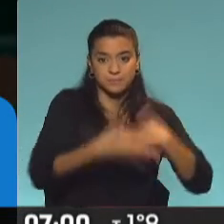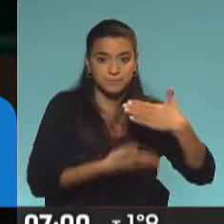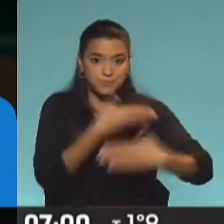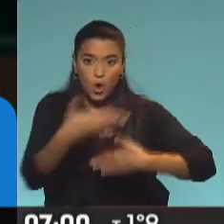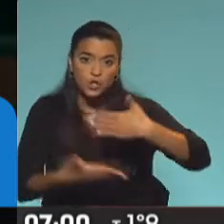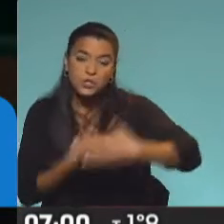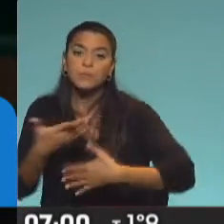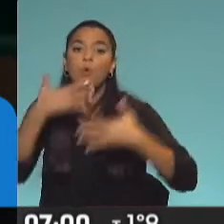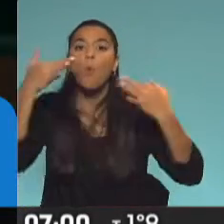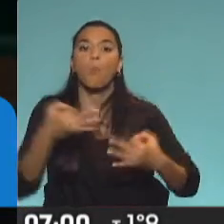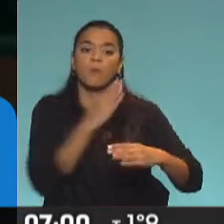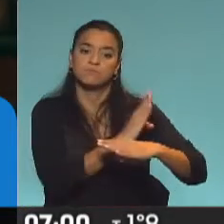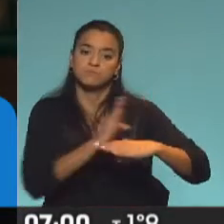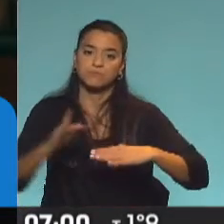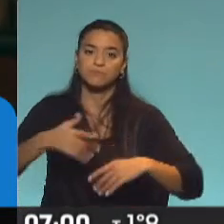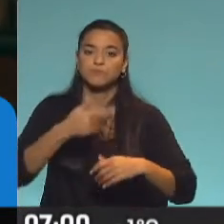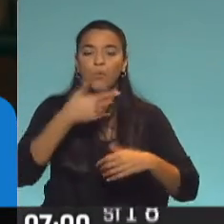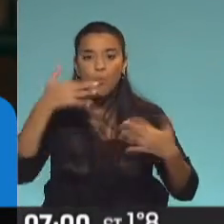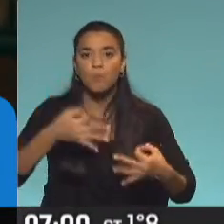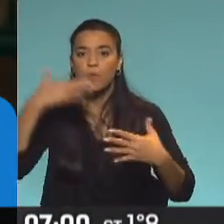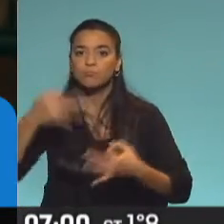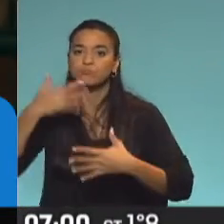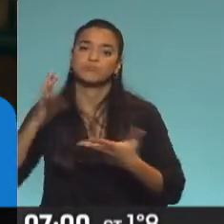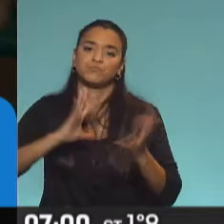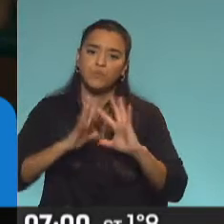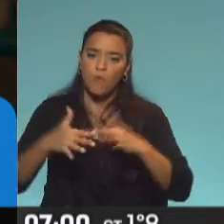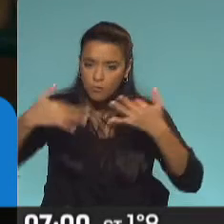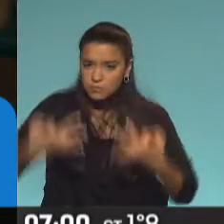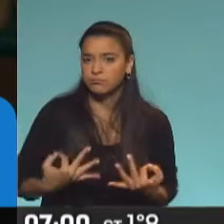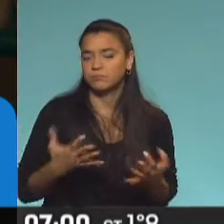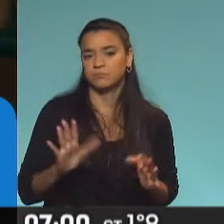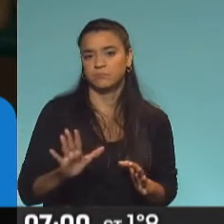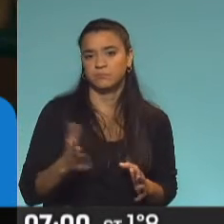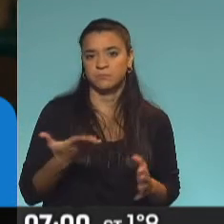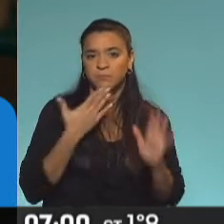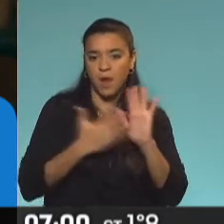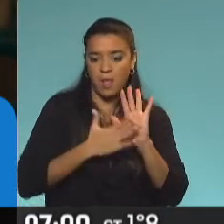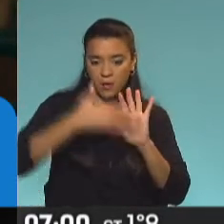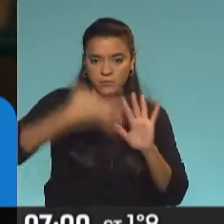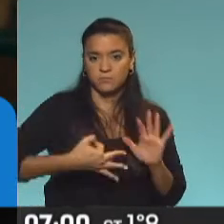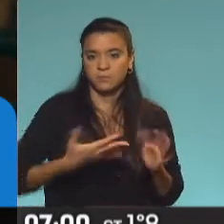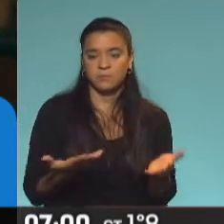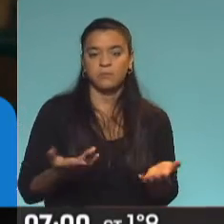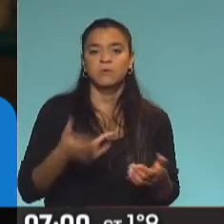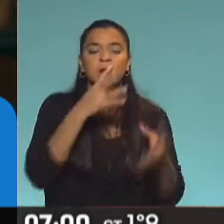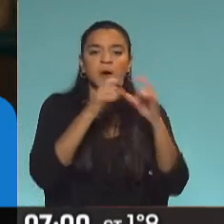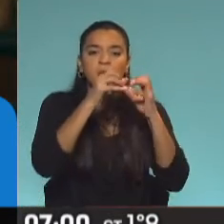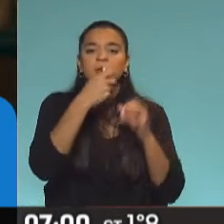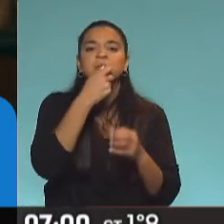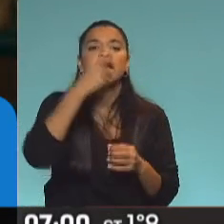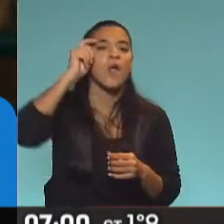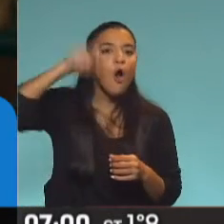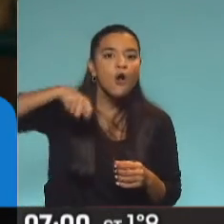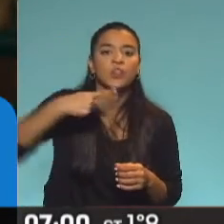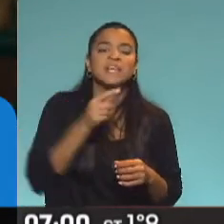está, haya cumplido adecuadamente con las formas, con las garantías constitucionales. Lo que se está discutiendo no es si la Corte va a ser